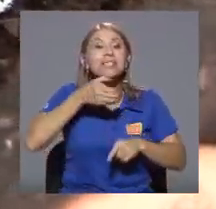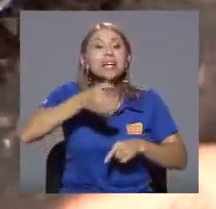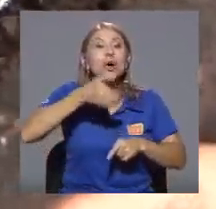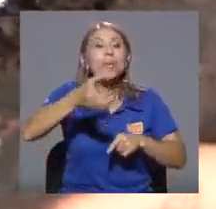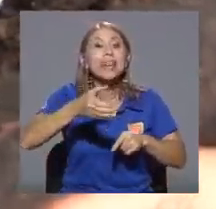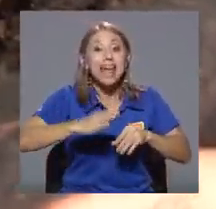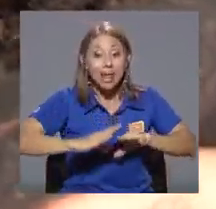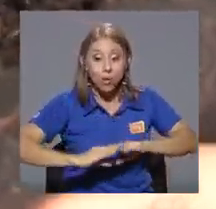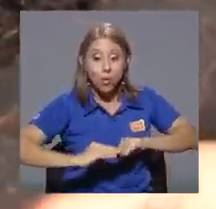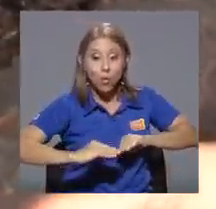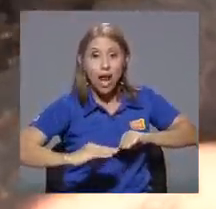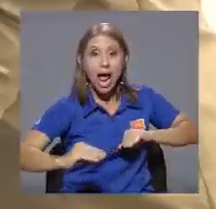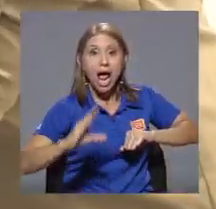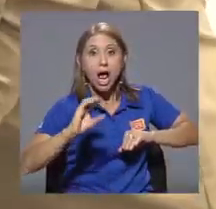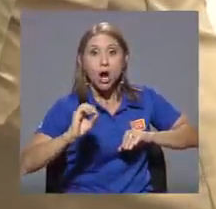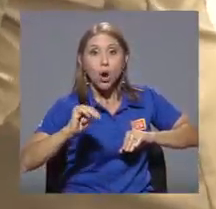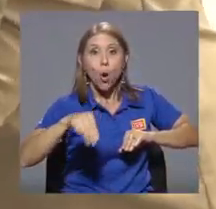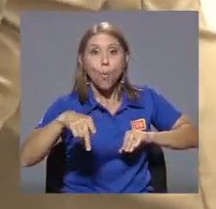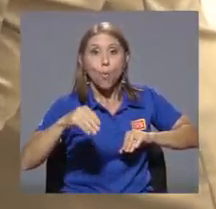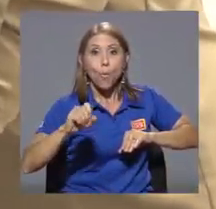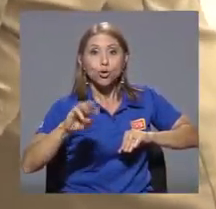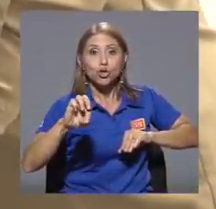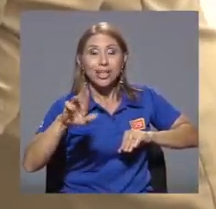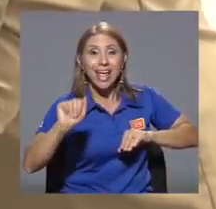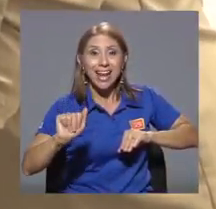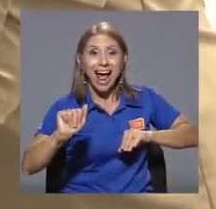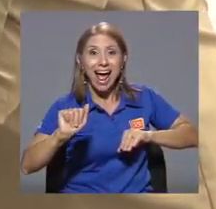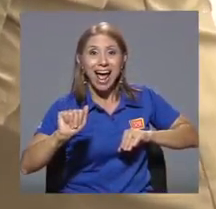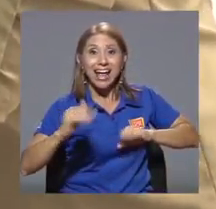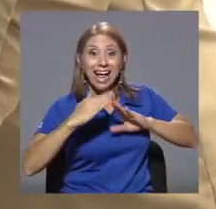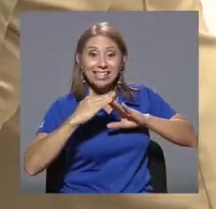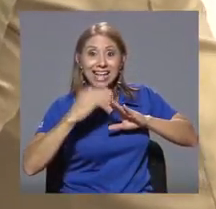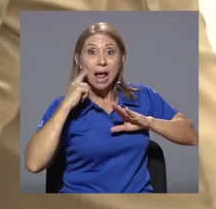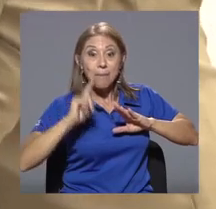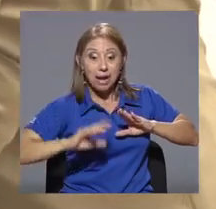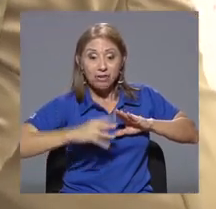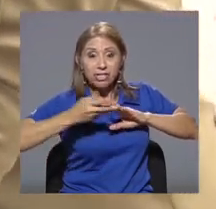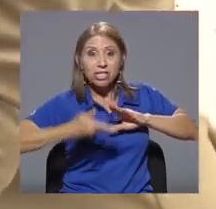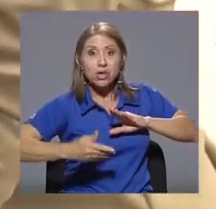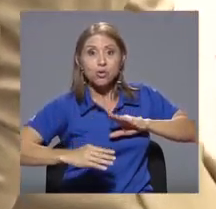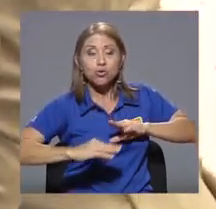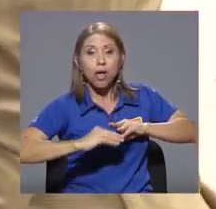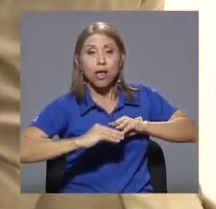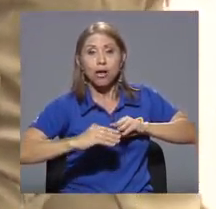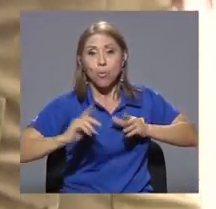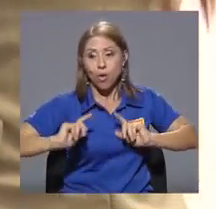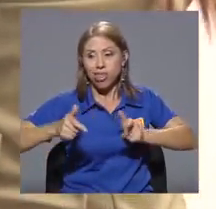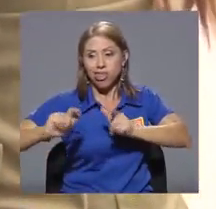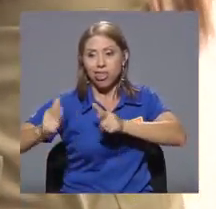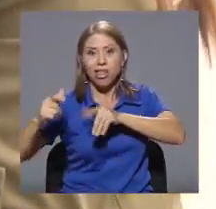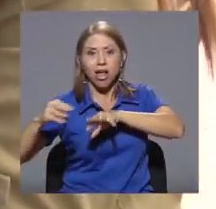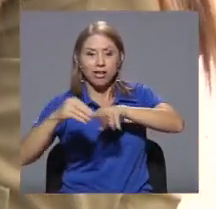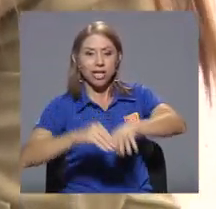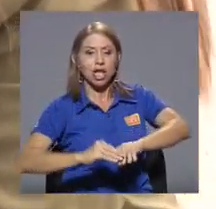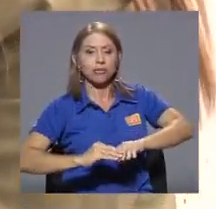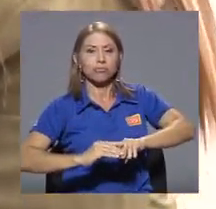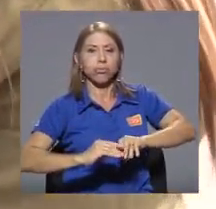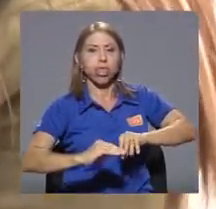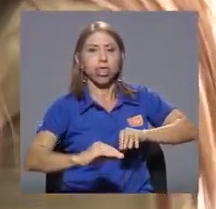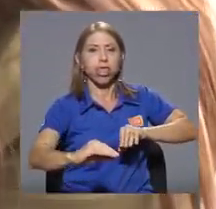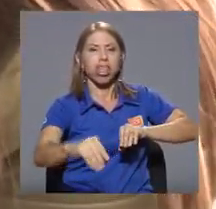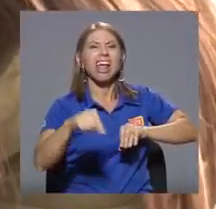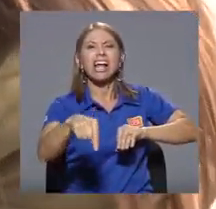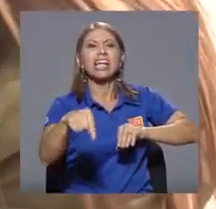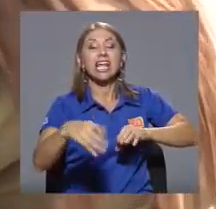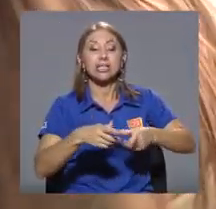una compostera casera, la cual consiste en un mecanismo de desintegración de residuos orgánicos de una forma más rápida. Se conforma por